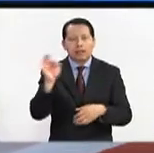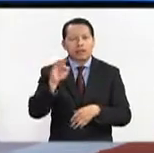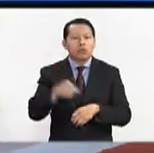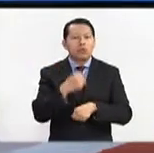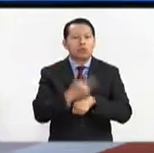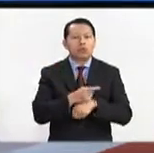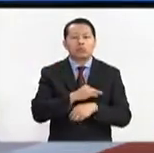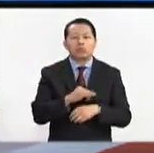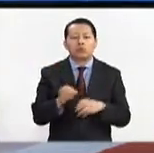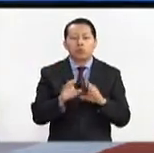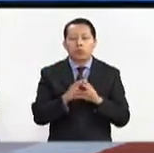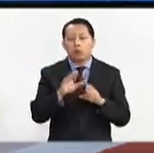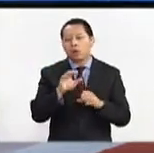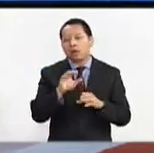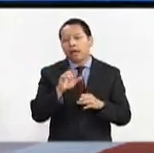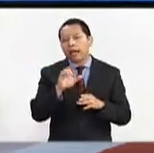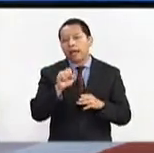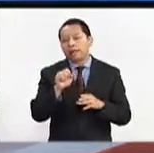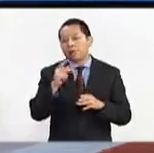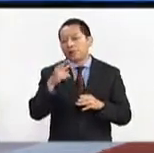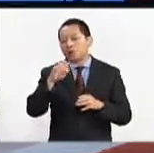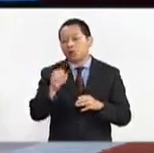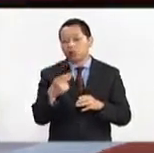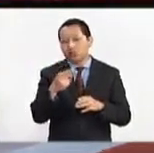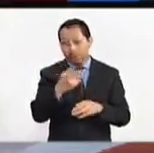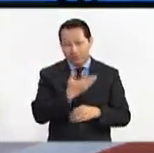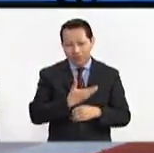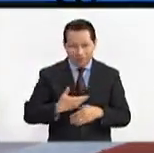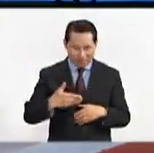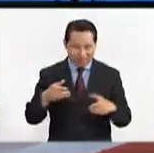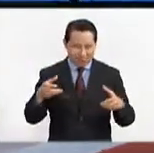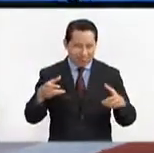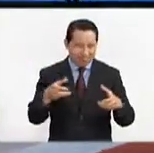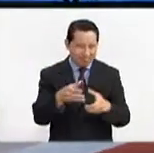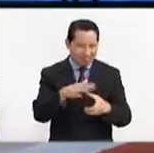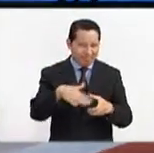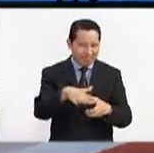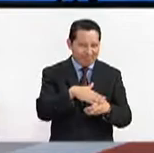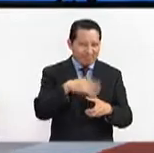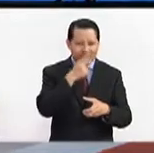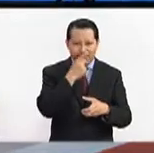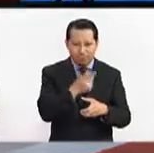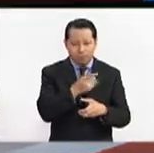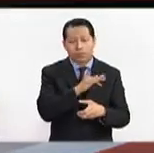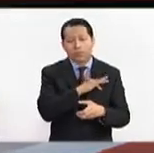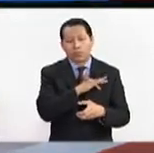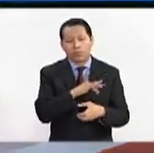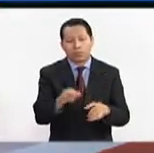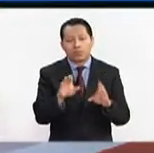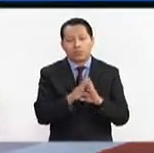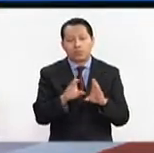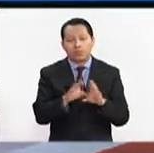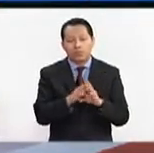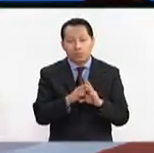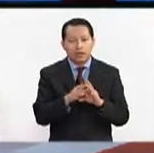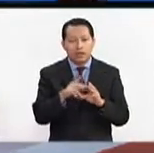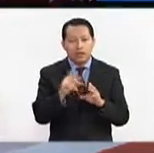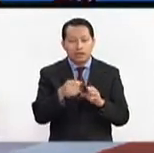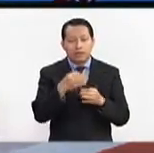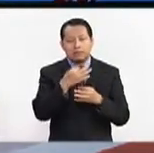de que Carles Puigdemont, presidente de la Generalitat, pues de manera unilateral hable